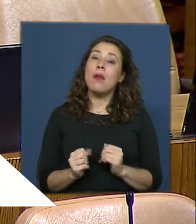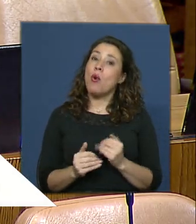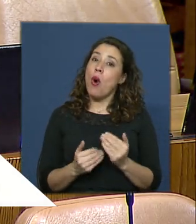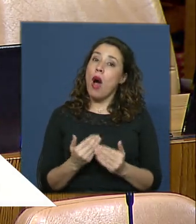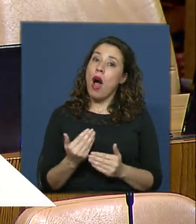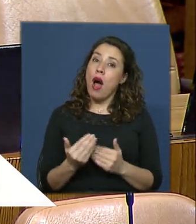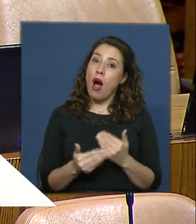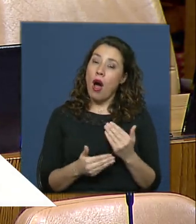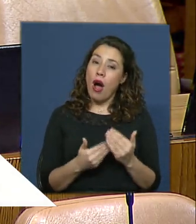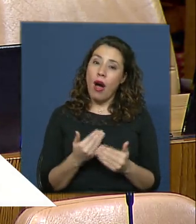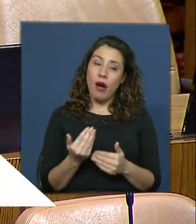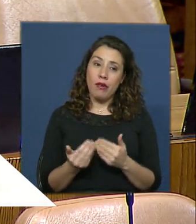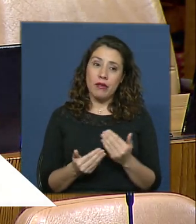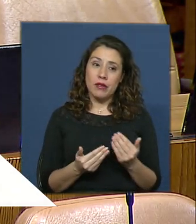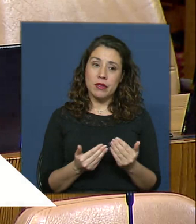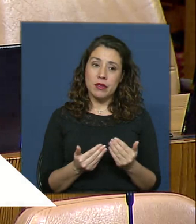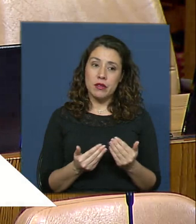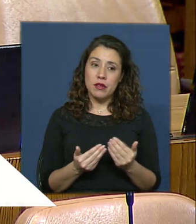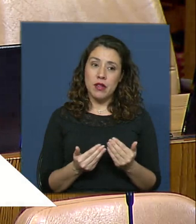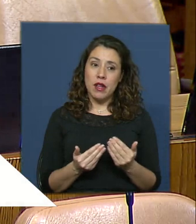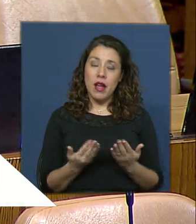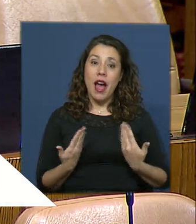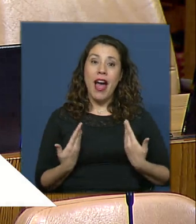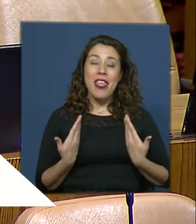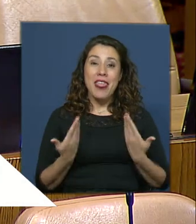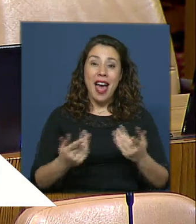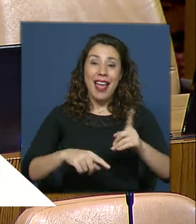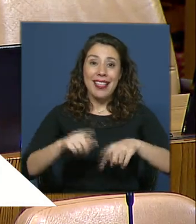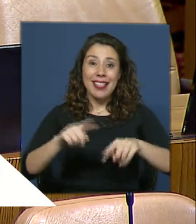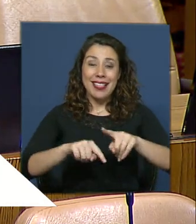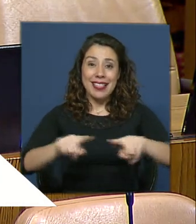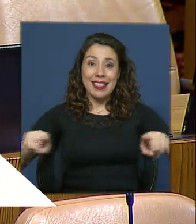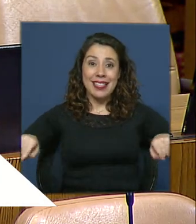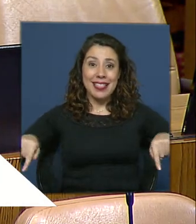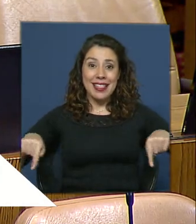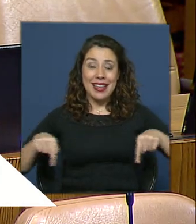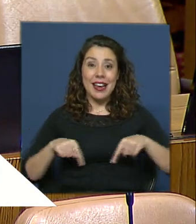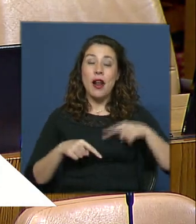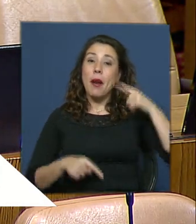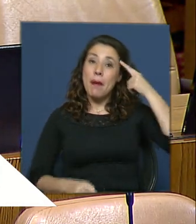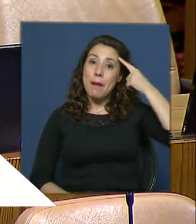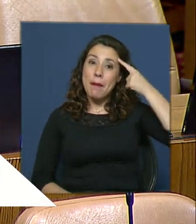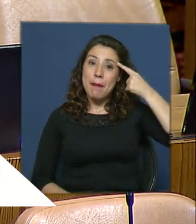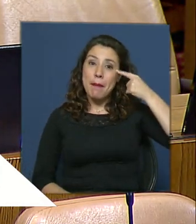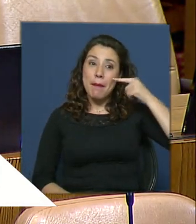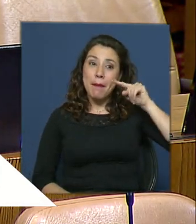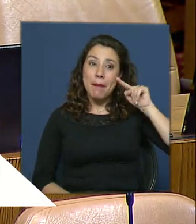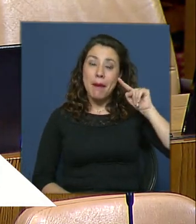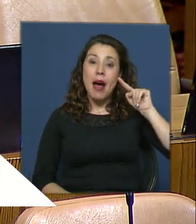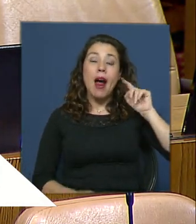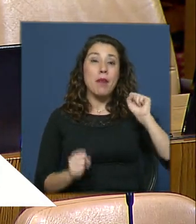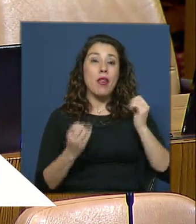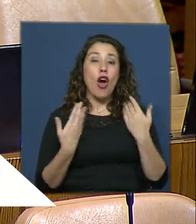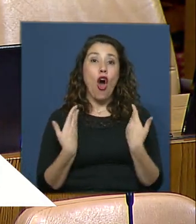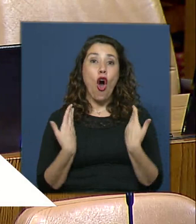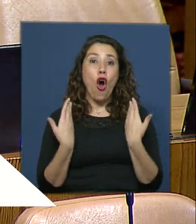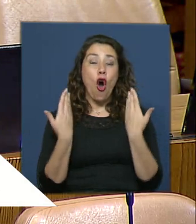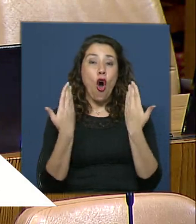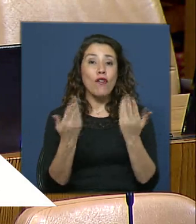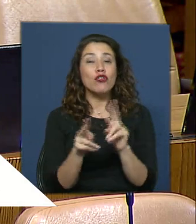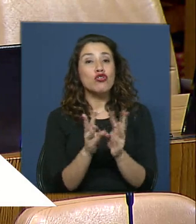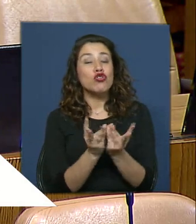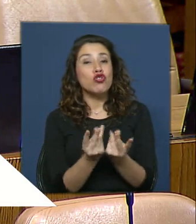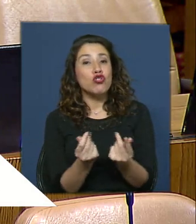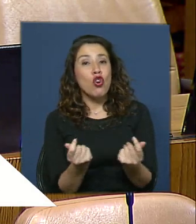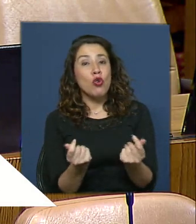avanzando en la entrega de terrenos para también ofrecer o